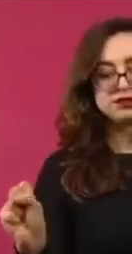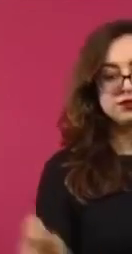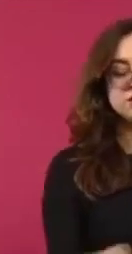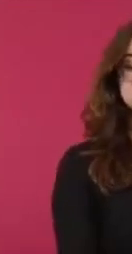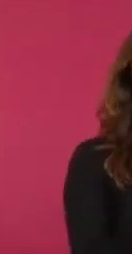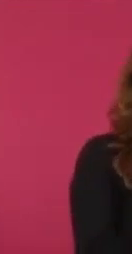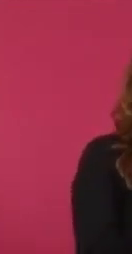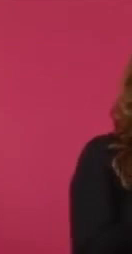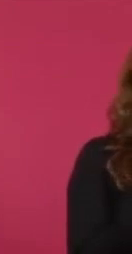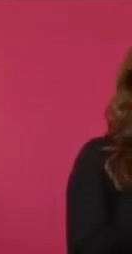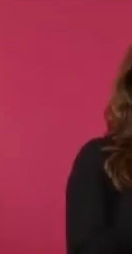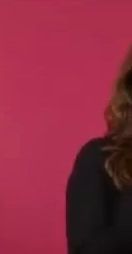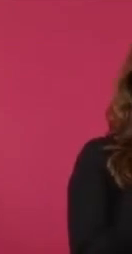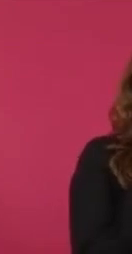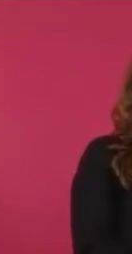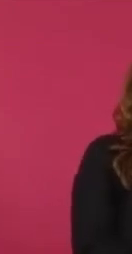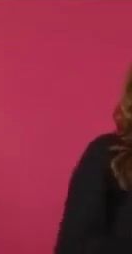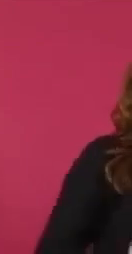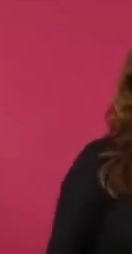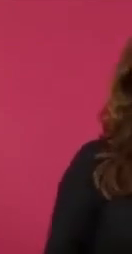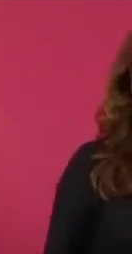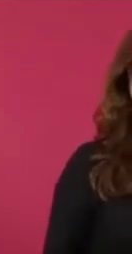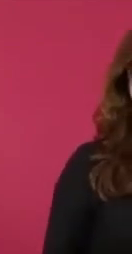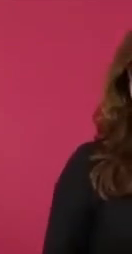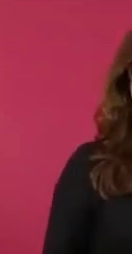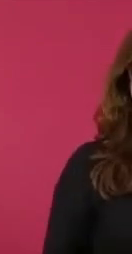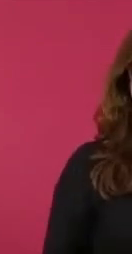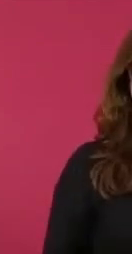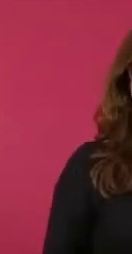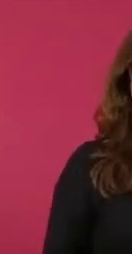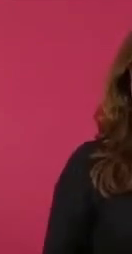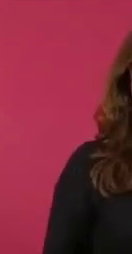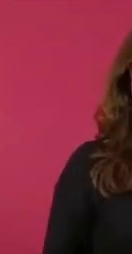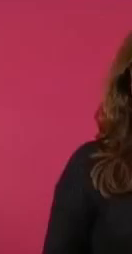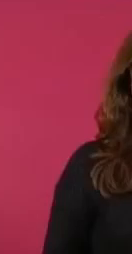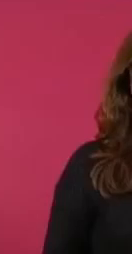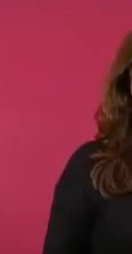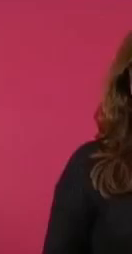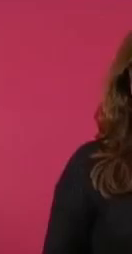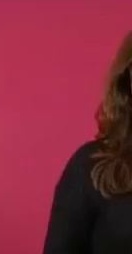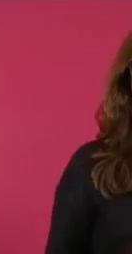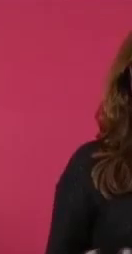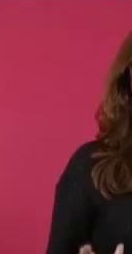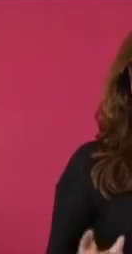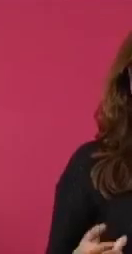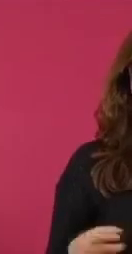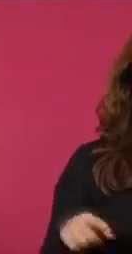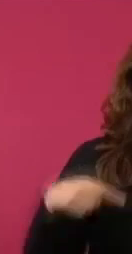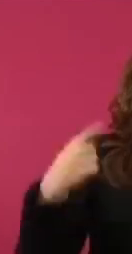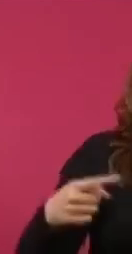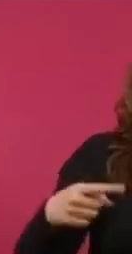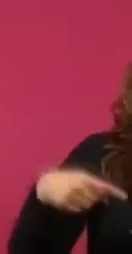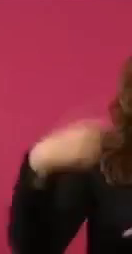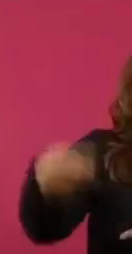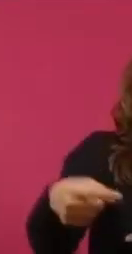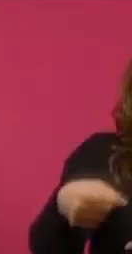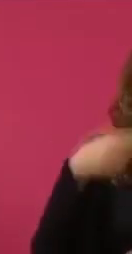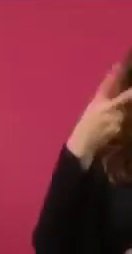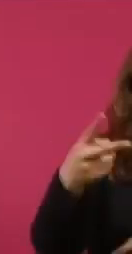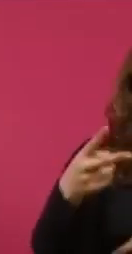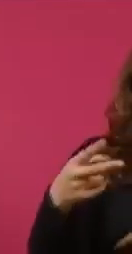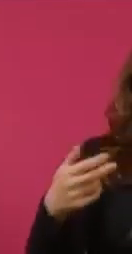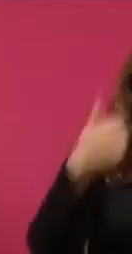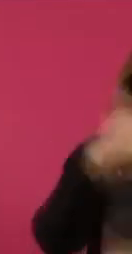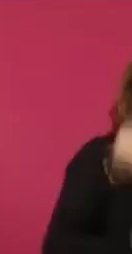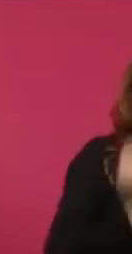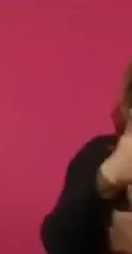Filosófica y muy completa definición del humanismo mexicano, que no tiene nada que ver con el humanismo como lo hemos conocido en